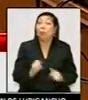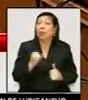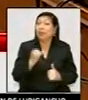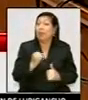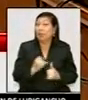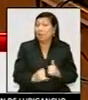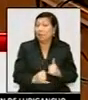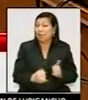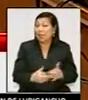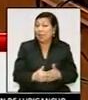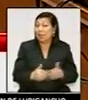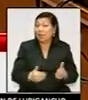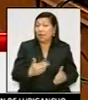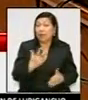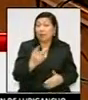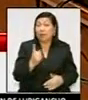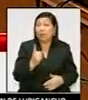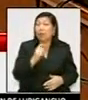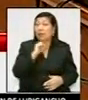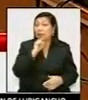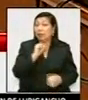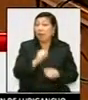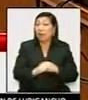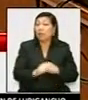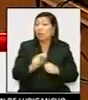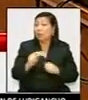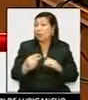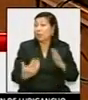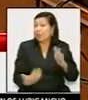el plazo previsto del 31 de diciembre de 2015,